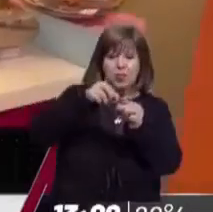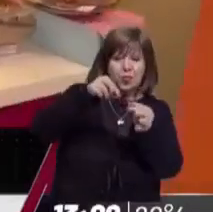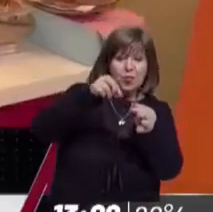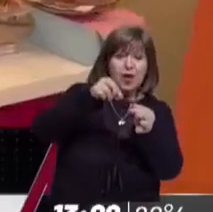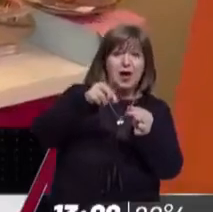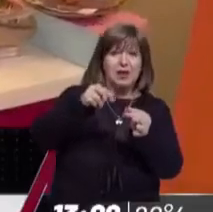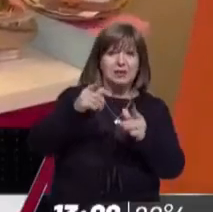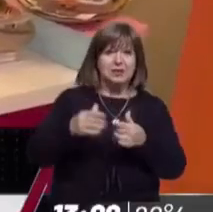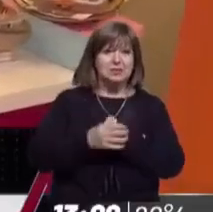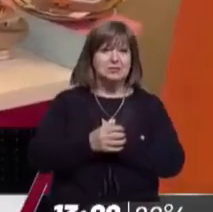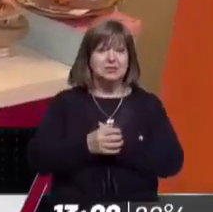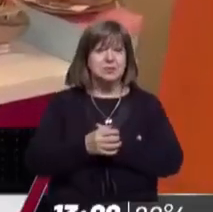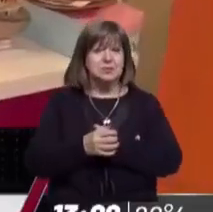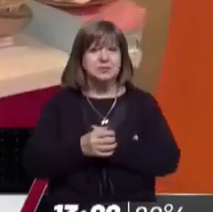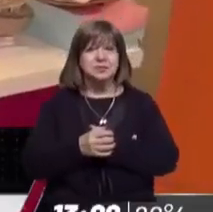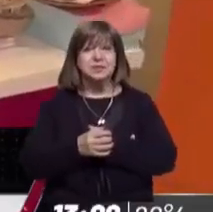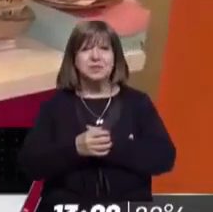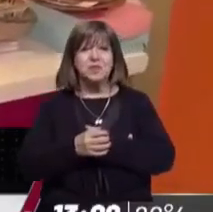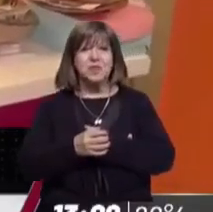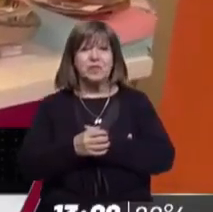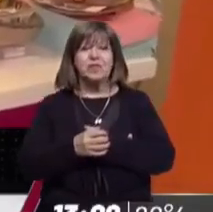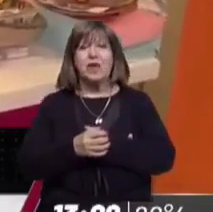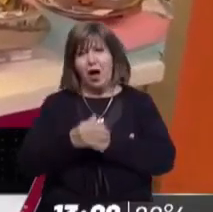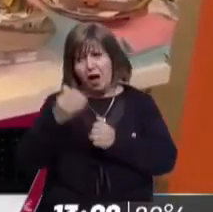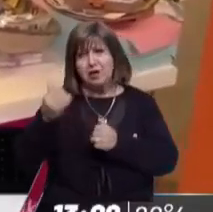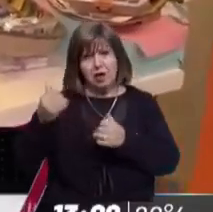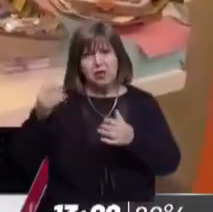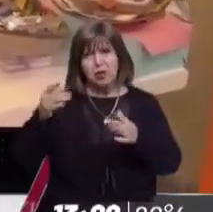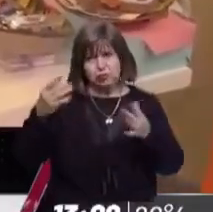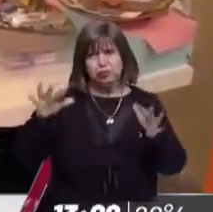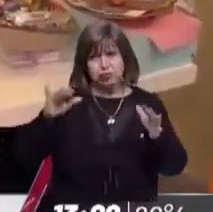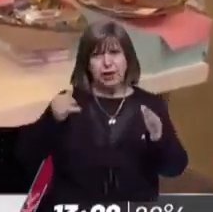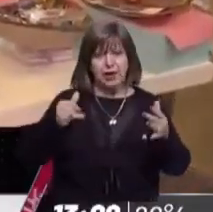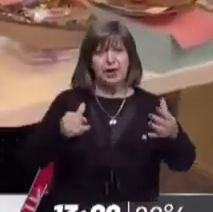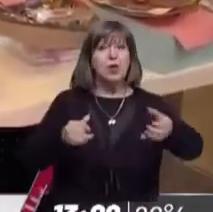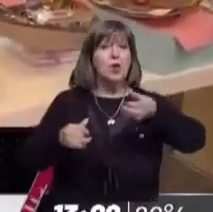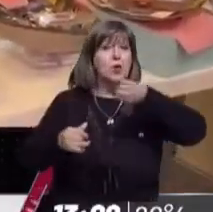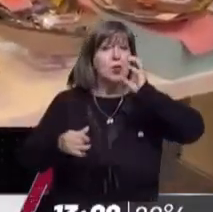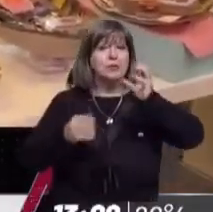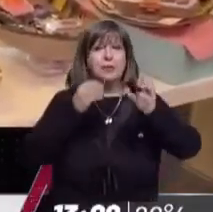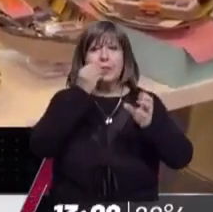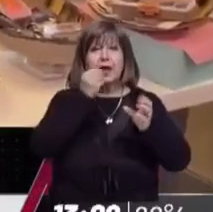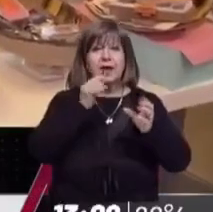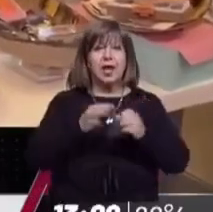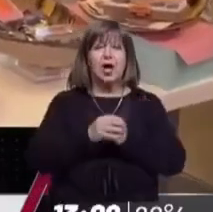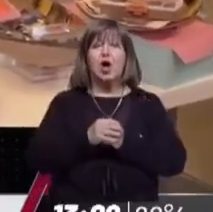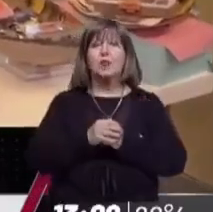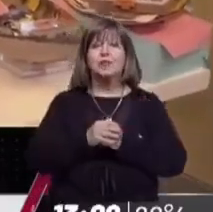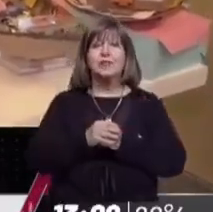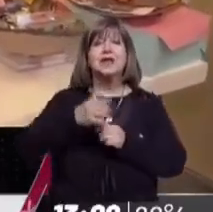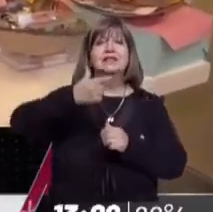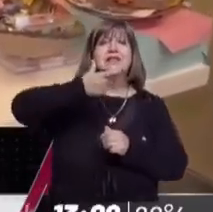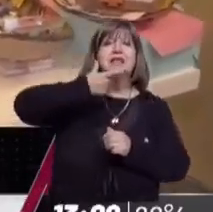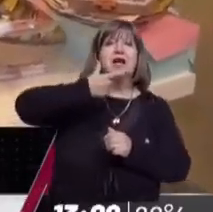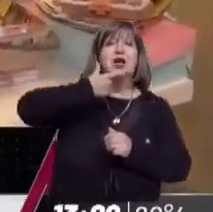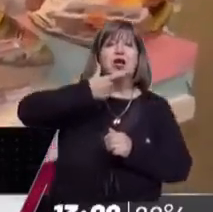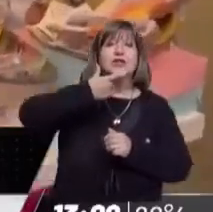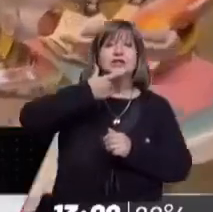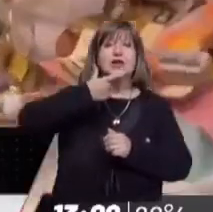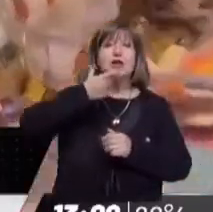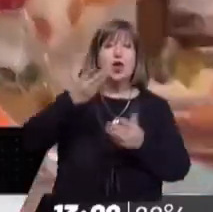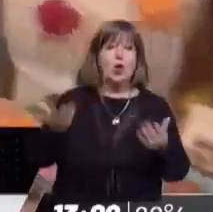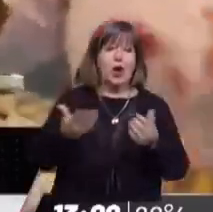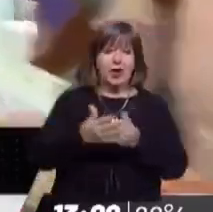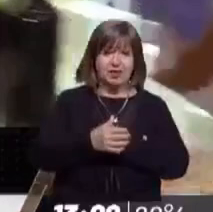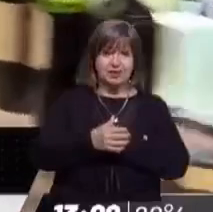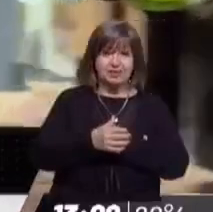Salud, Julián. Salud, salud. Tenemos chocolate con almendras. Salud. Me encanta, eso Sergio. Me encanta. Ha hecho un buen maridaje. Me gustó mucho el dominó. Salud. El dominó muy